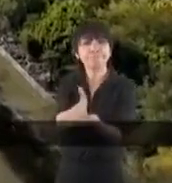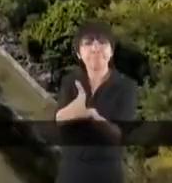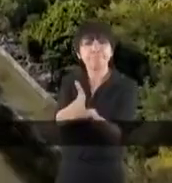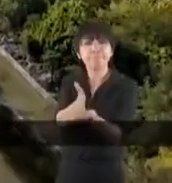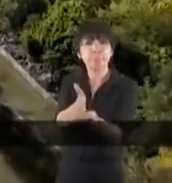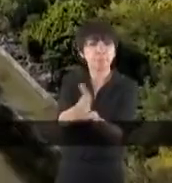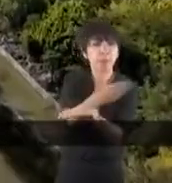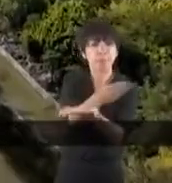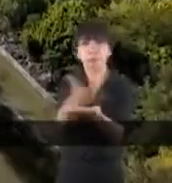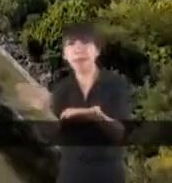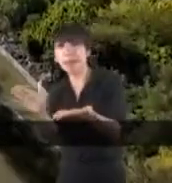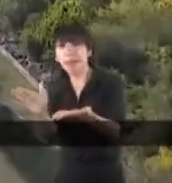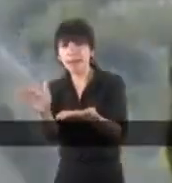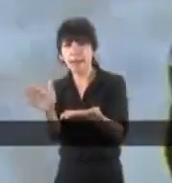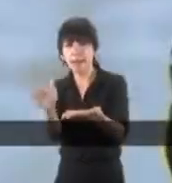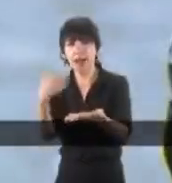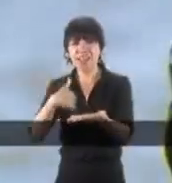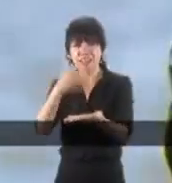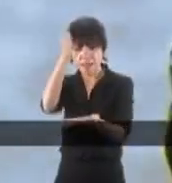está partida.